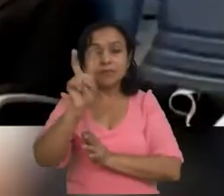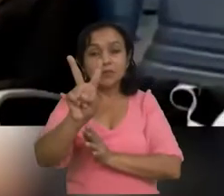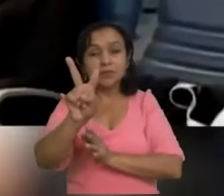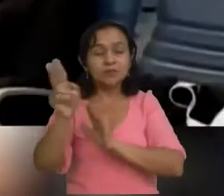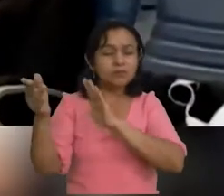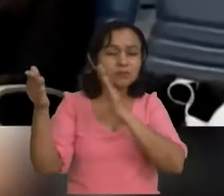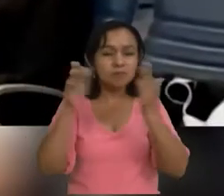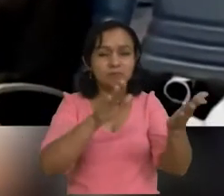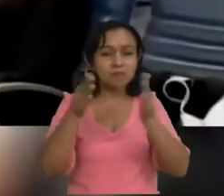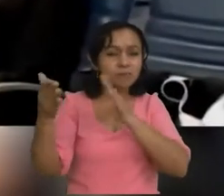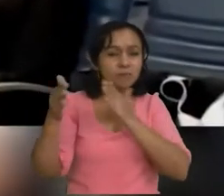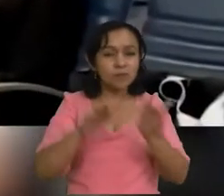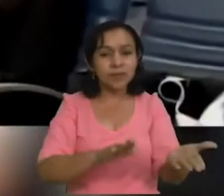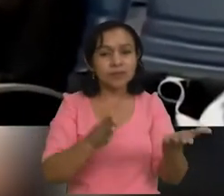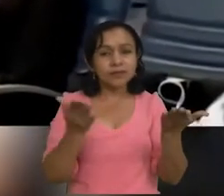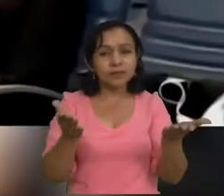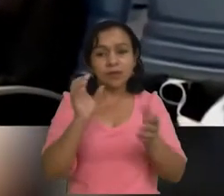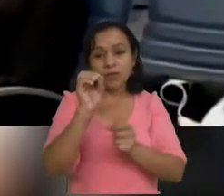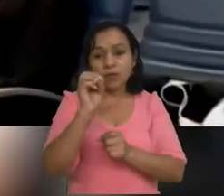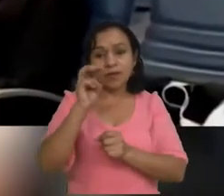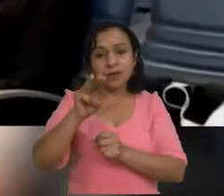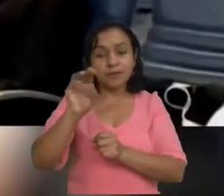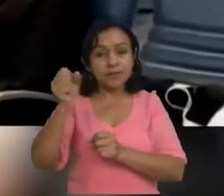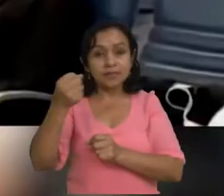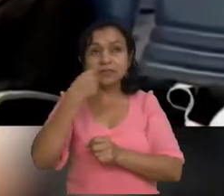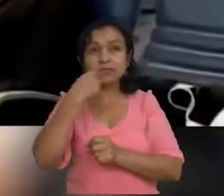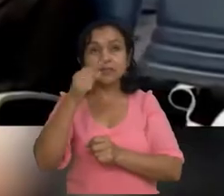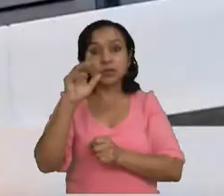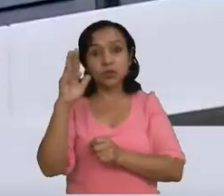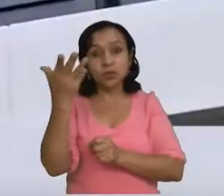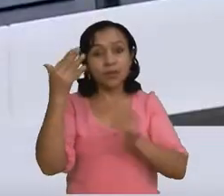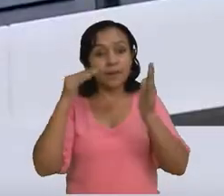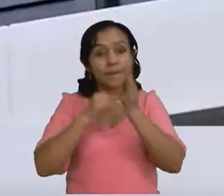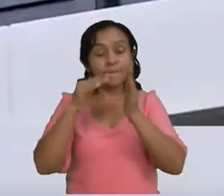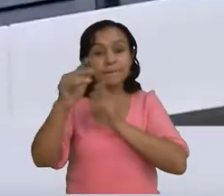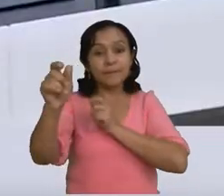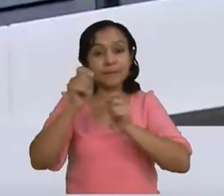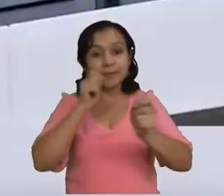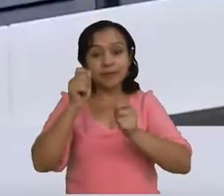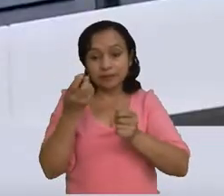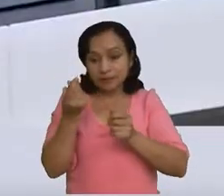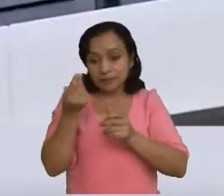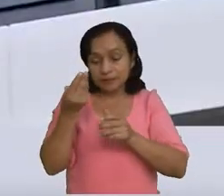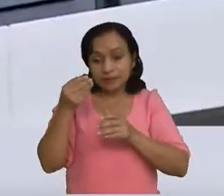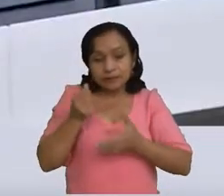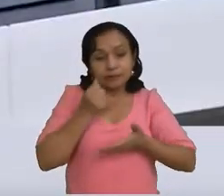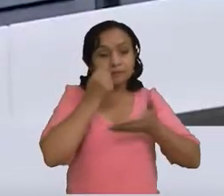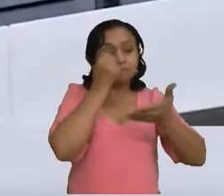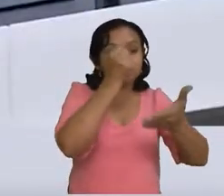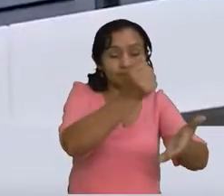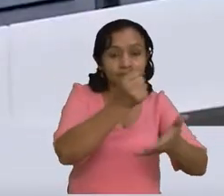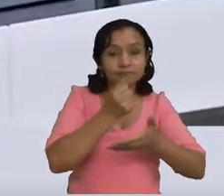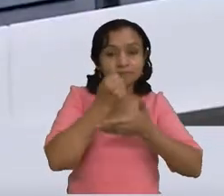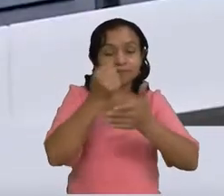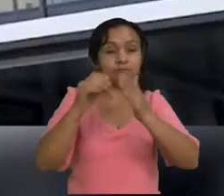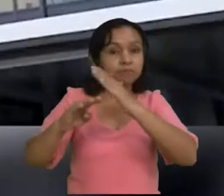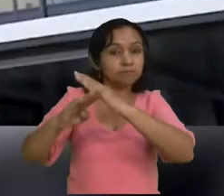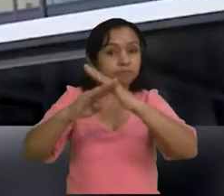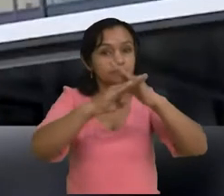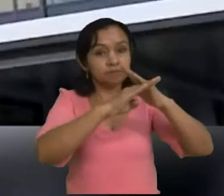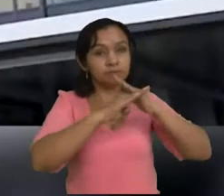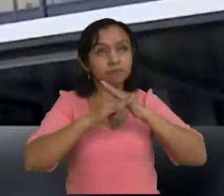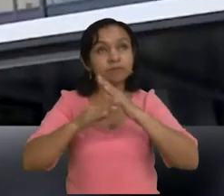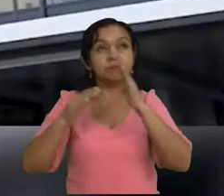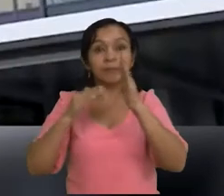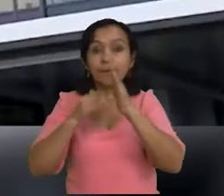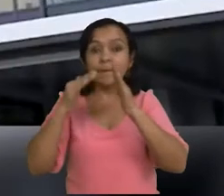26 países. La OMS ha destinado $9 millones de sus fondos de emergencia para la compra de 500.000 de